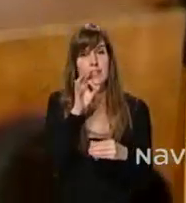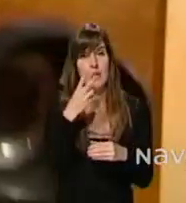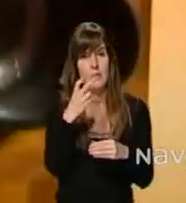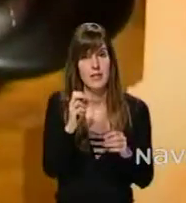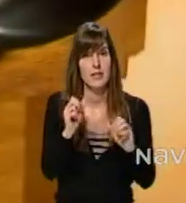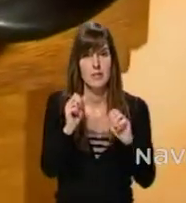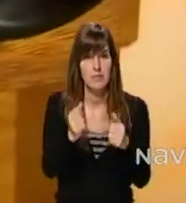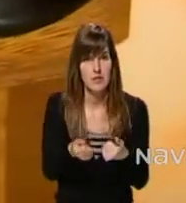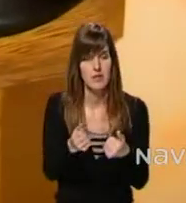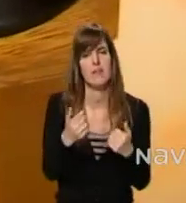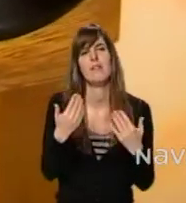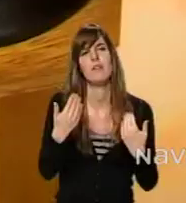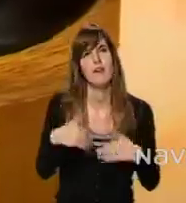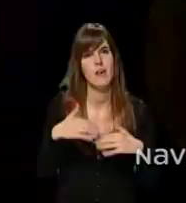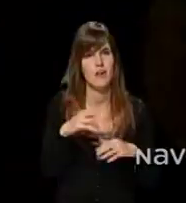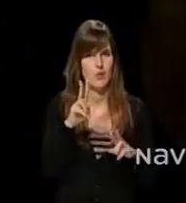los visores